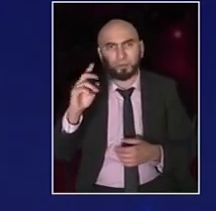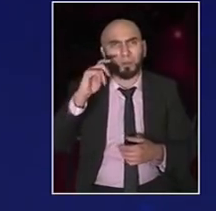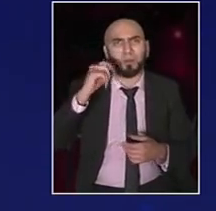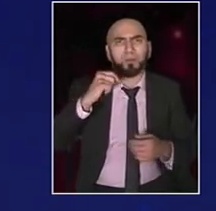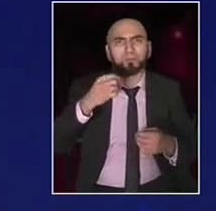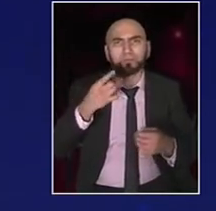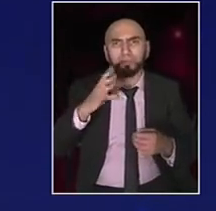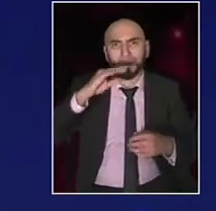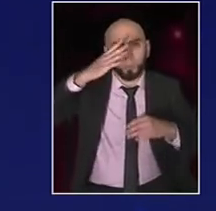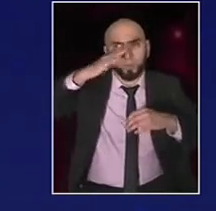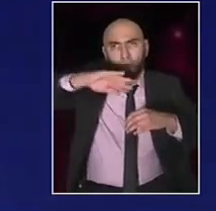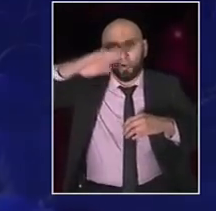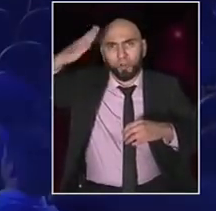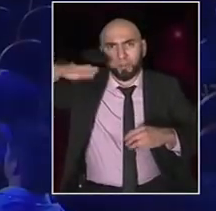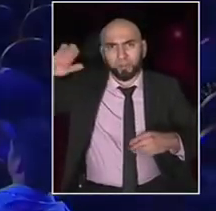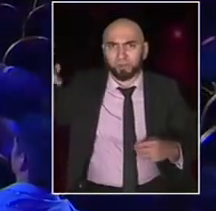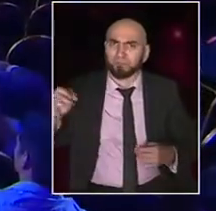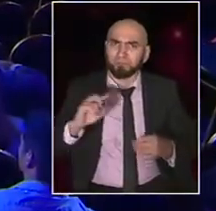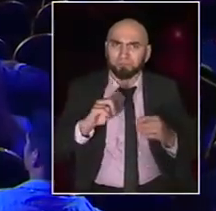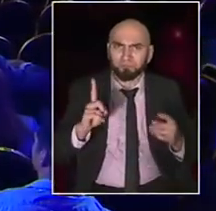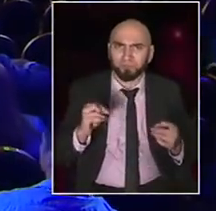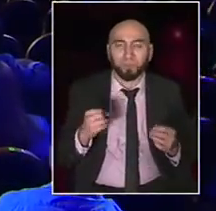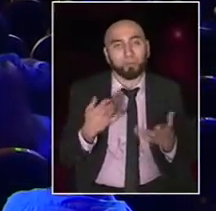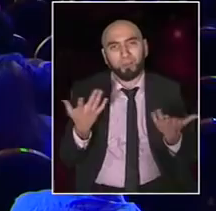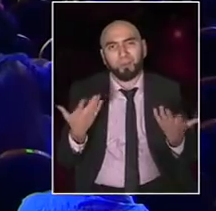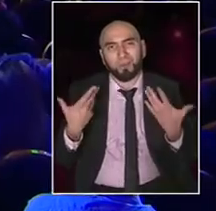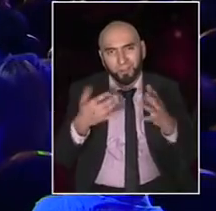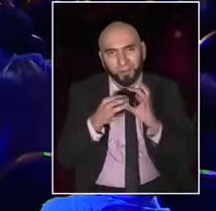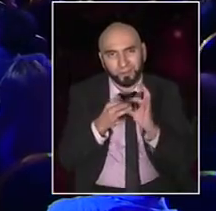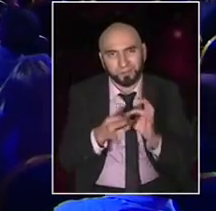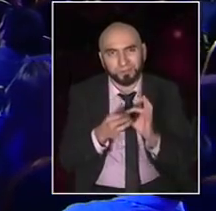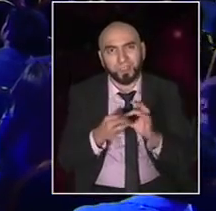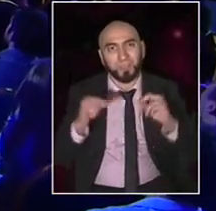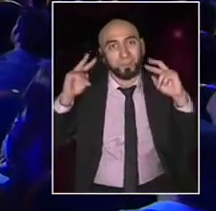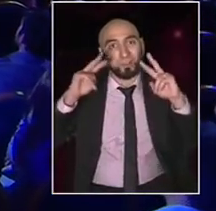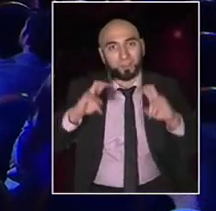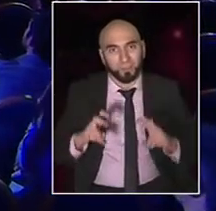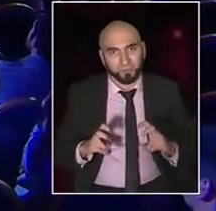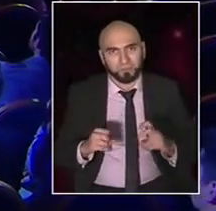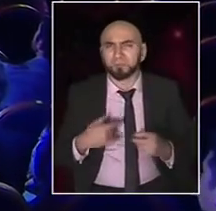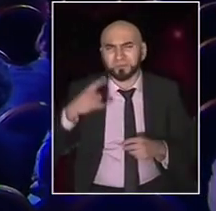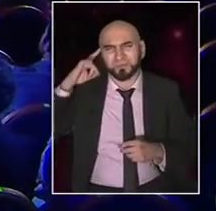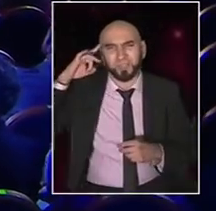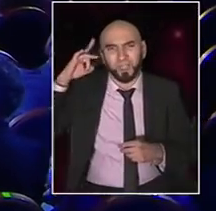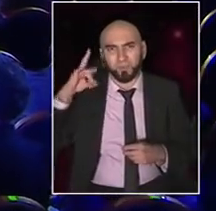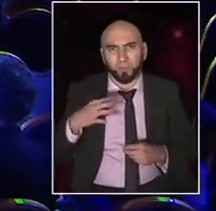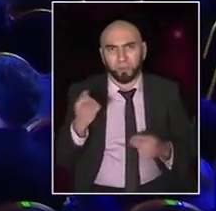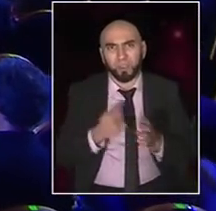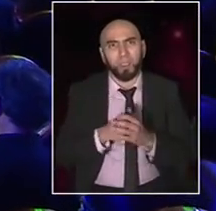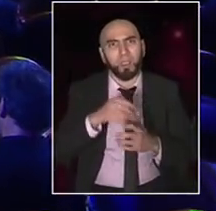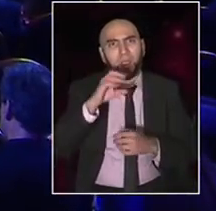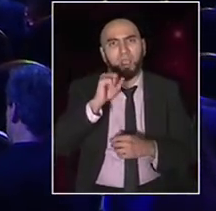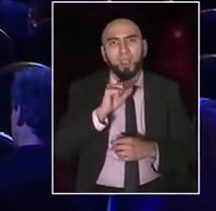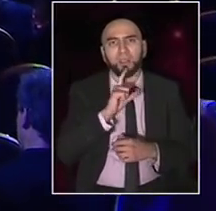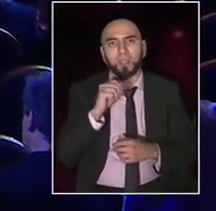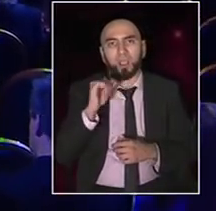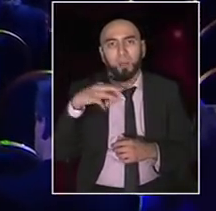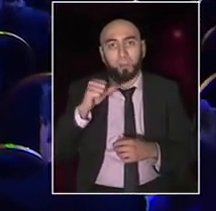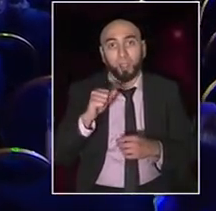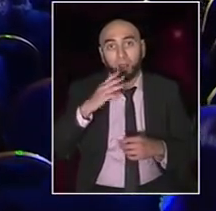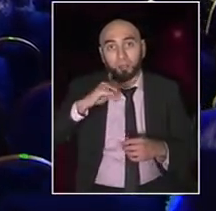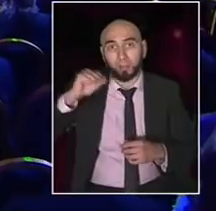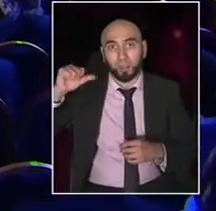sino que porque hoy, gracias a la investigación de nuestros científicos, sabemos que la fosa Atacama tiene una extensión de 5.900 kilómetros